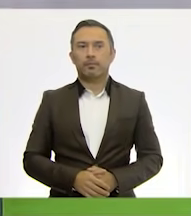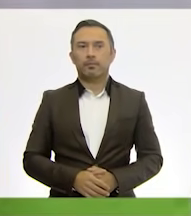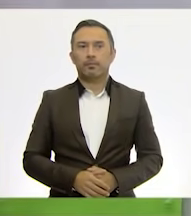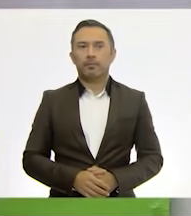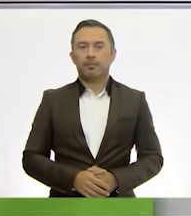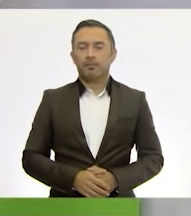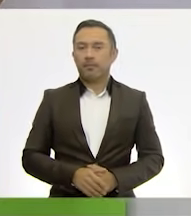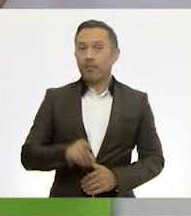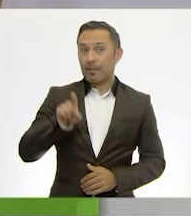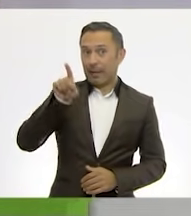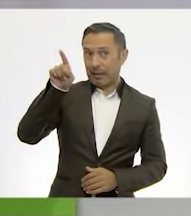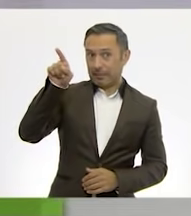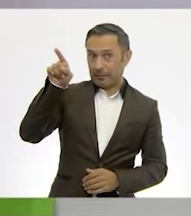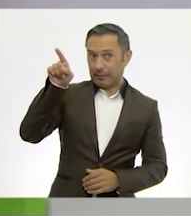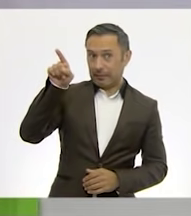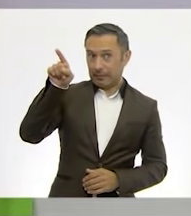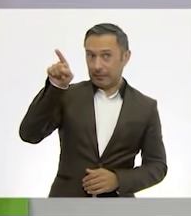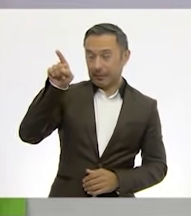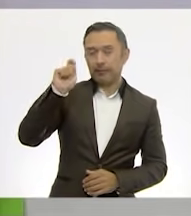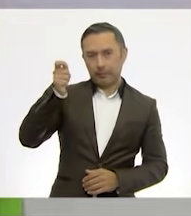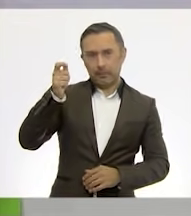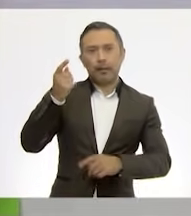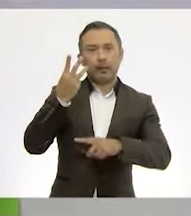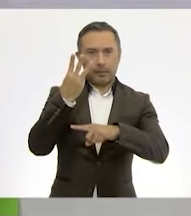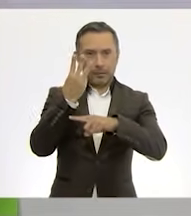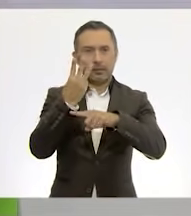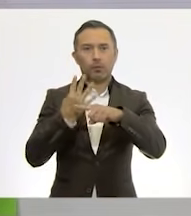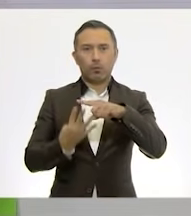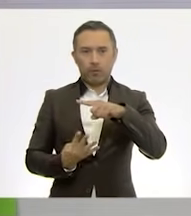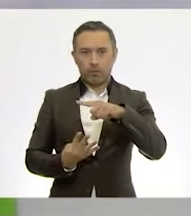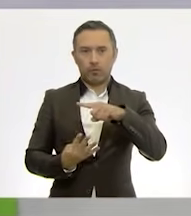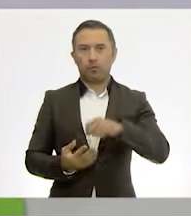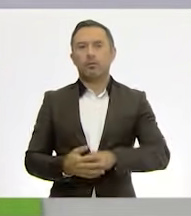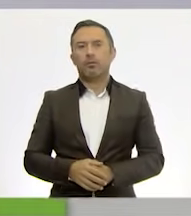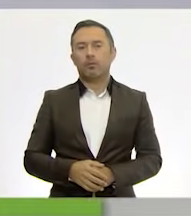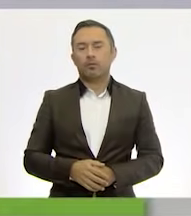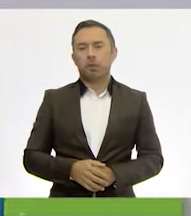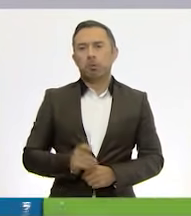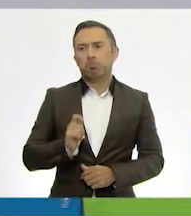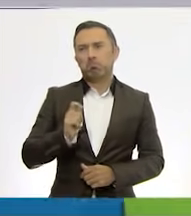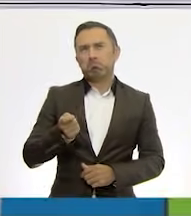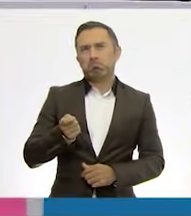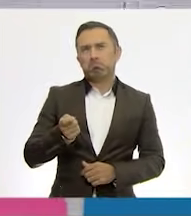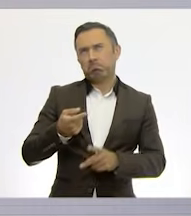Y aquí que quedó ya en tres cuartos y eso en kilómetros.